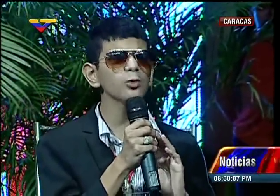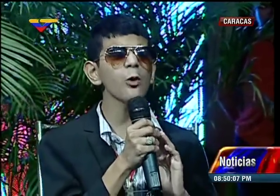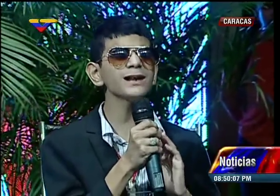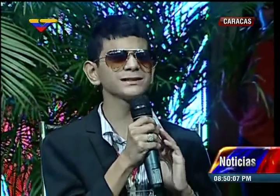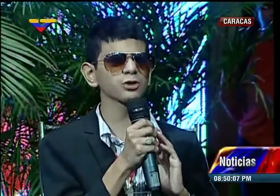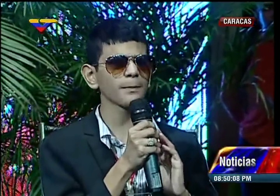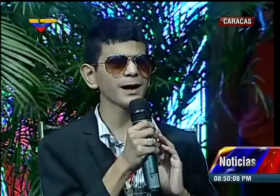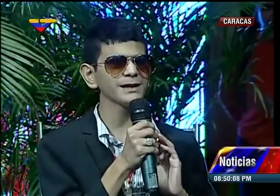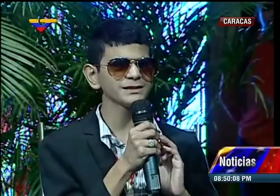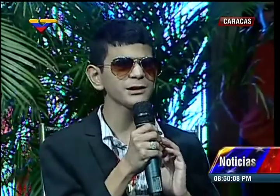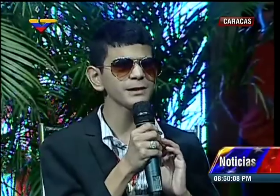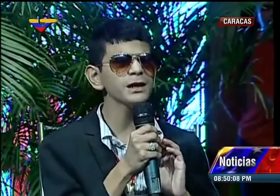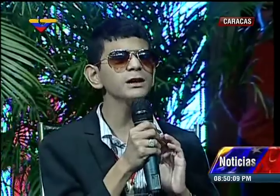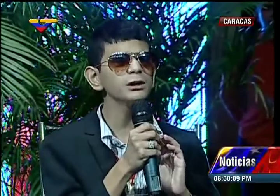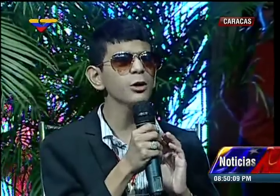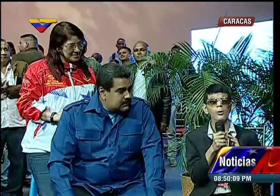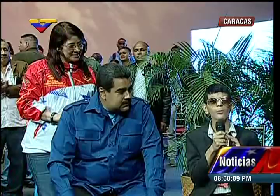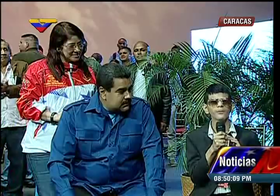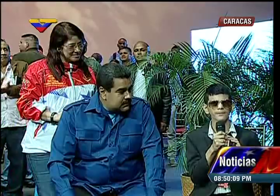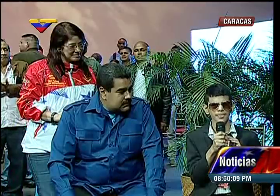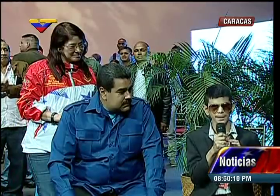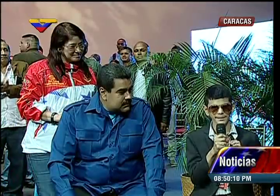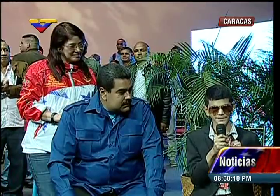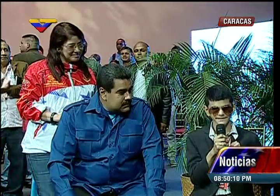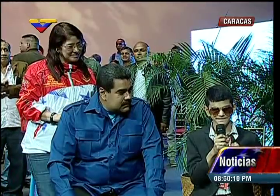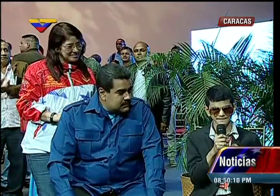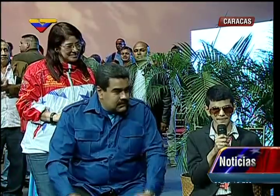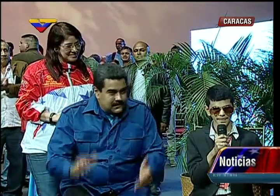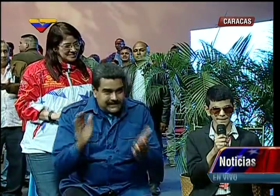libertad en nuestro país divino.